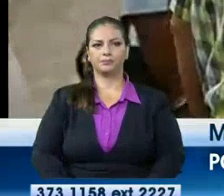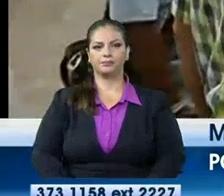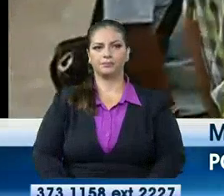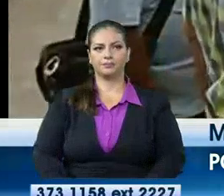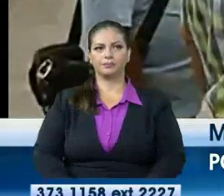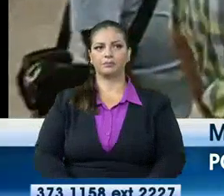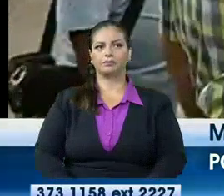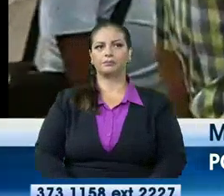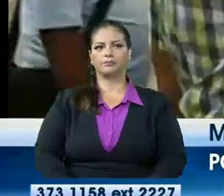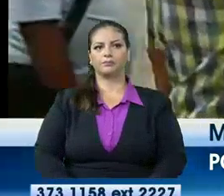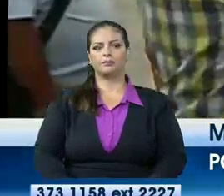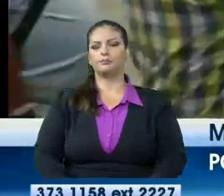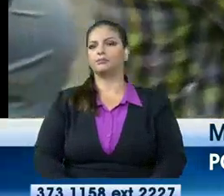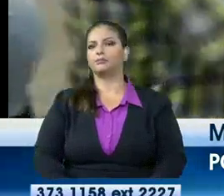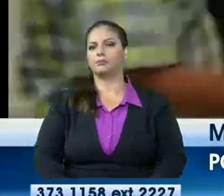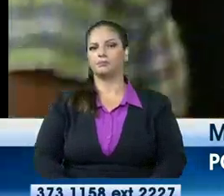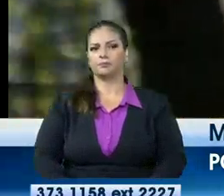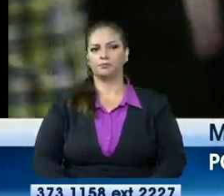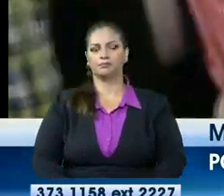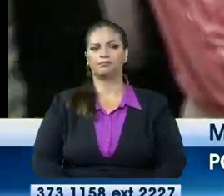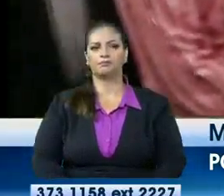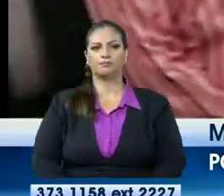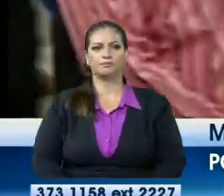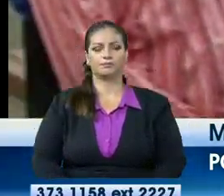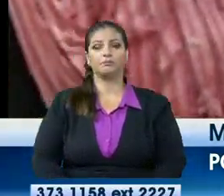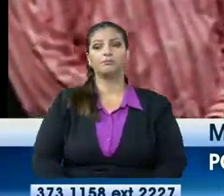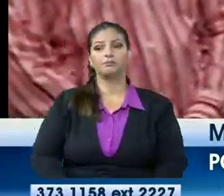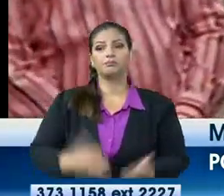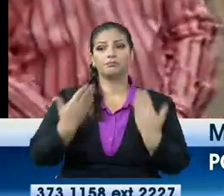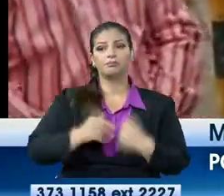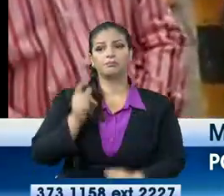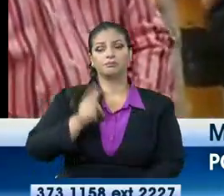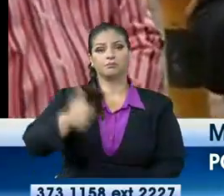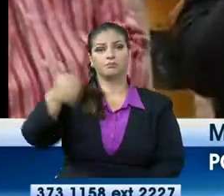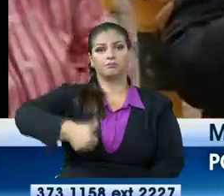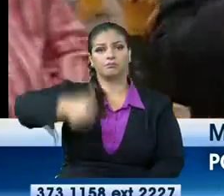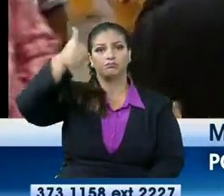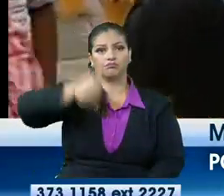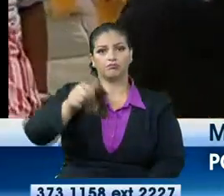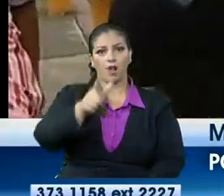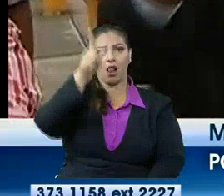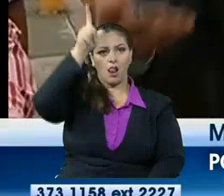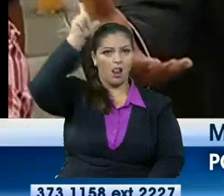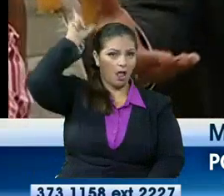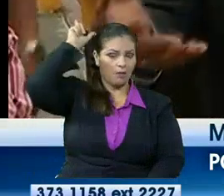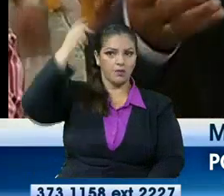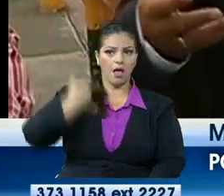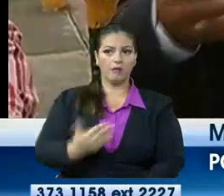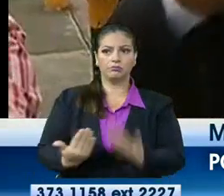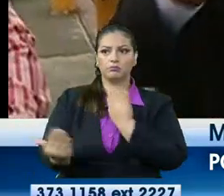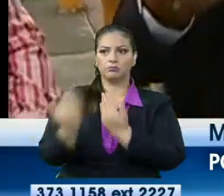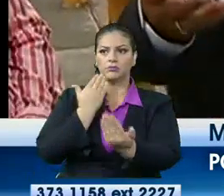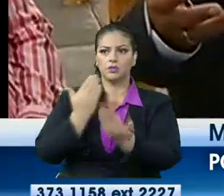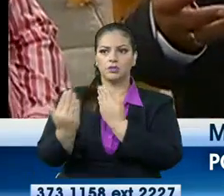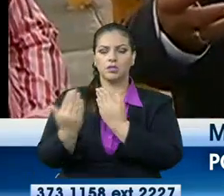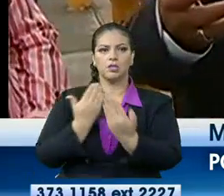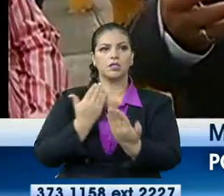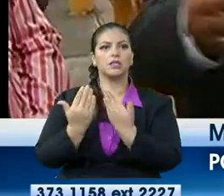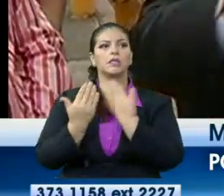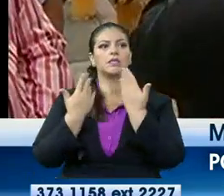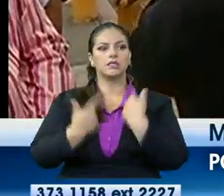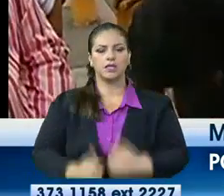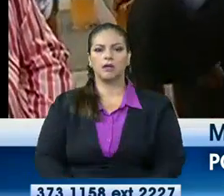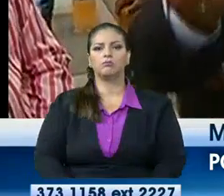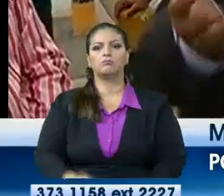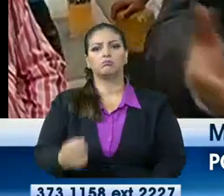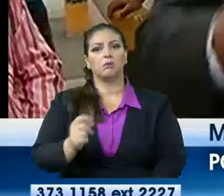respuesta satisfactoria hasta el momento? Sí, exactamente, como dijo el coronel Lama, están analizando, esto es un primer tramo, es un primer punto.